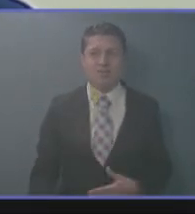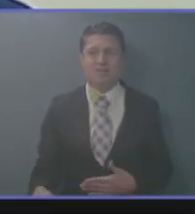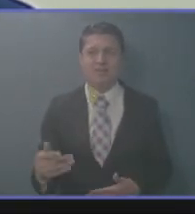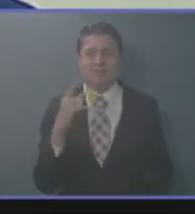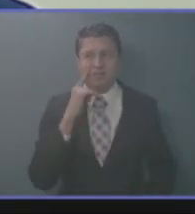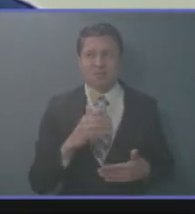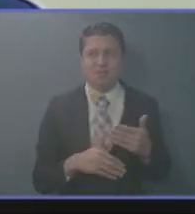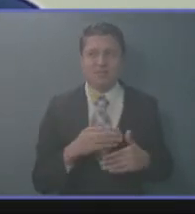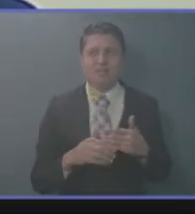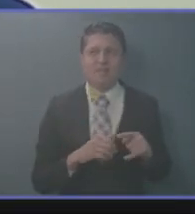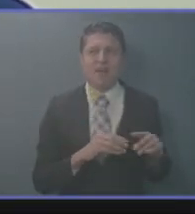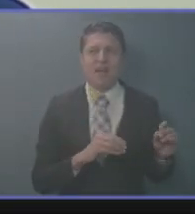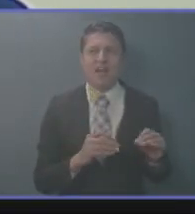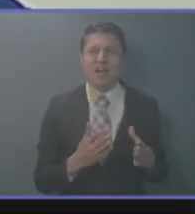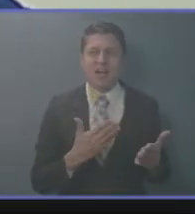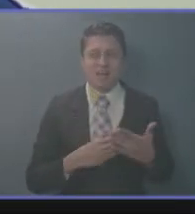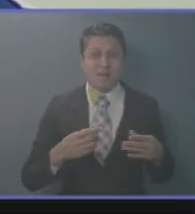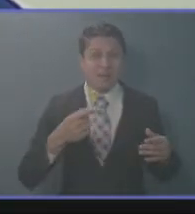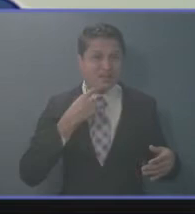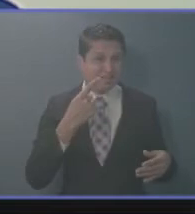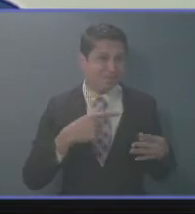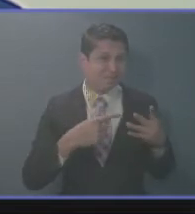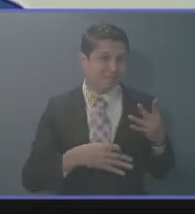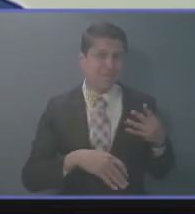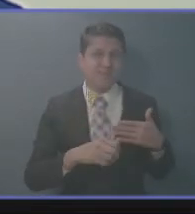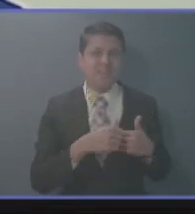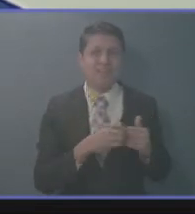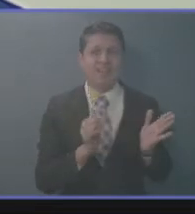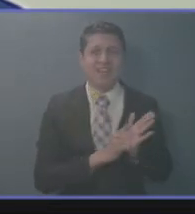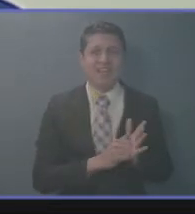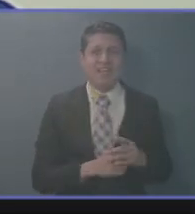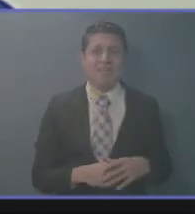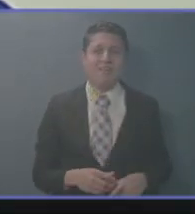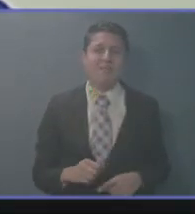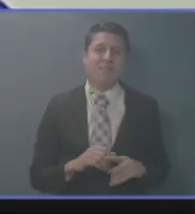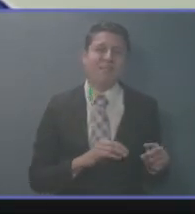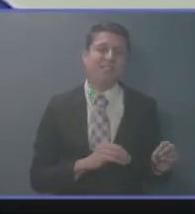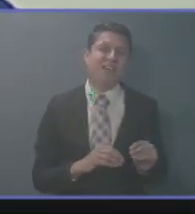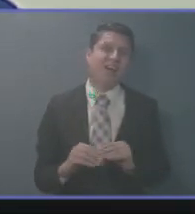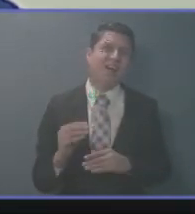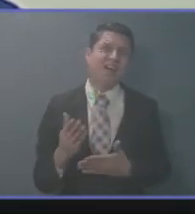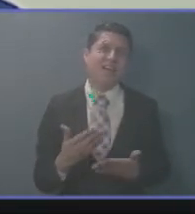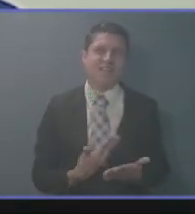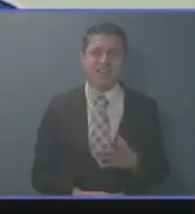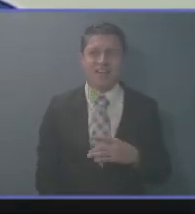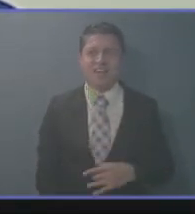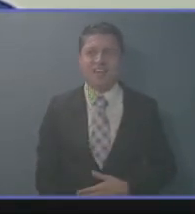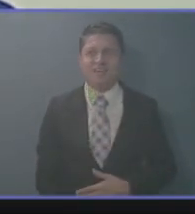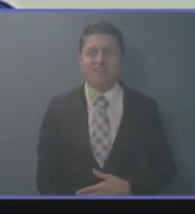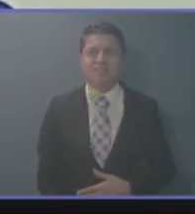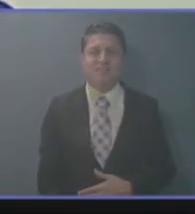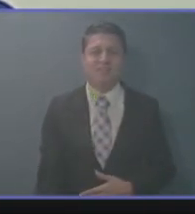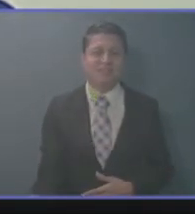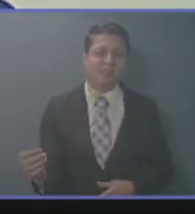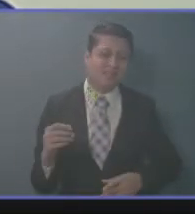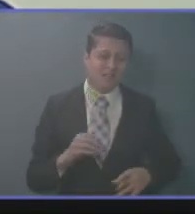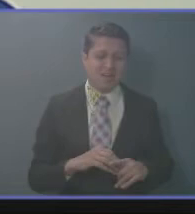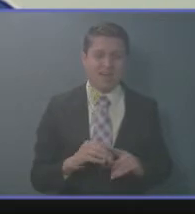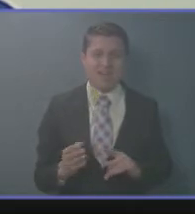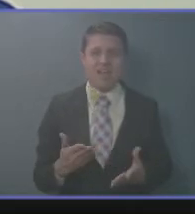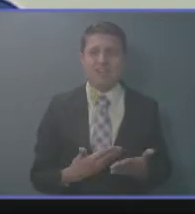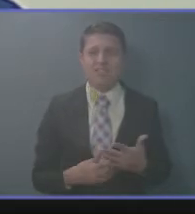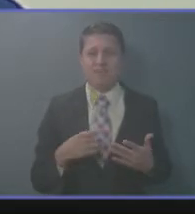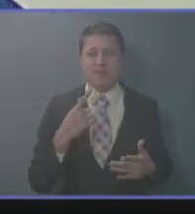decreto. Decreto, Asamblea Legislativa de la República de El Salvador, considerando, Romano